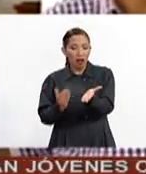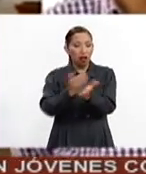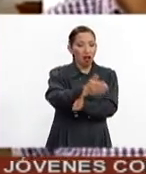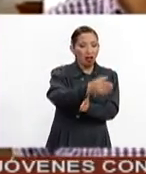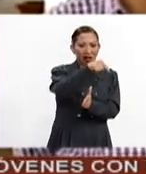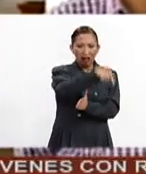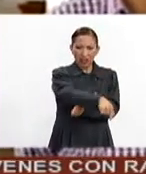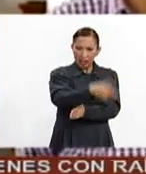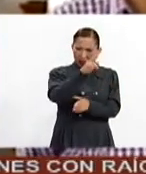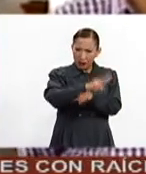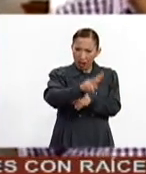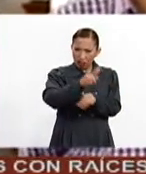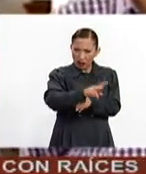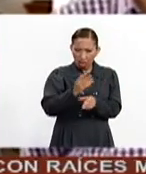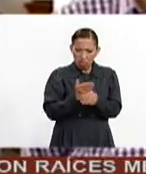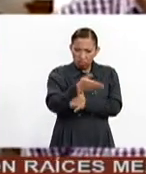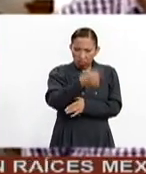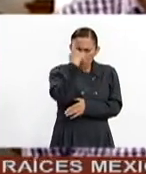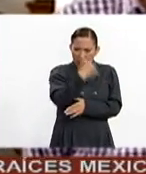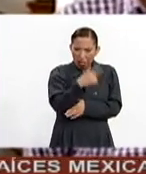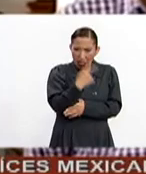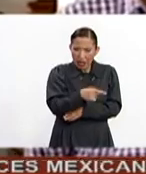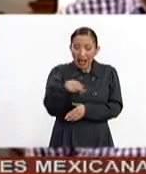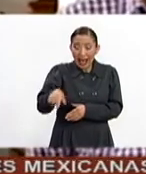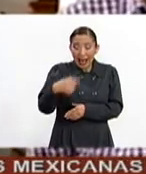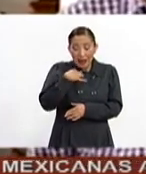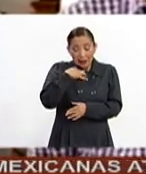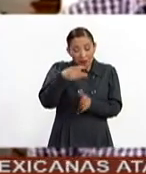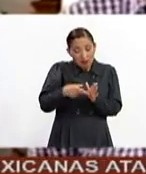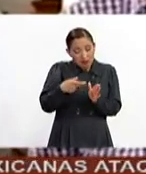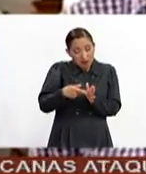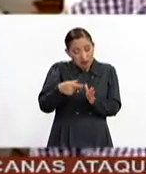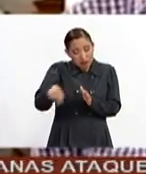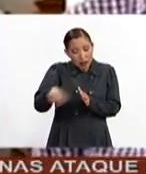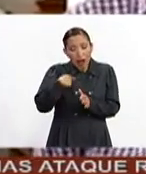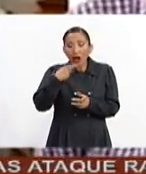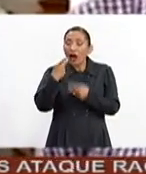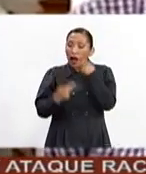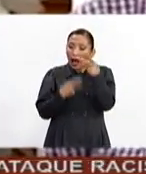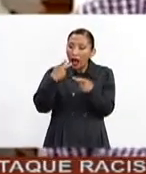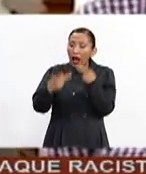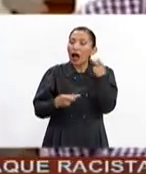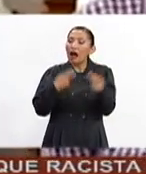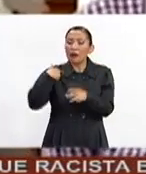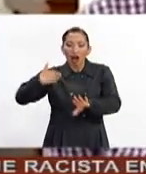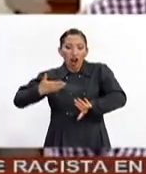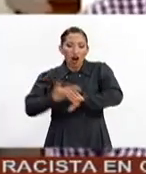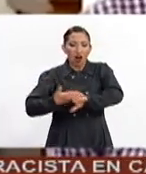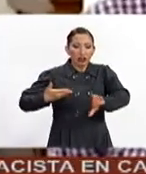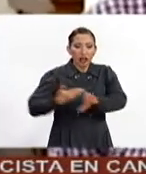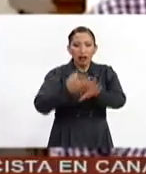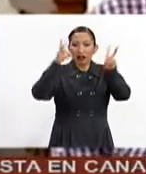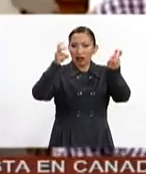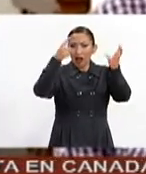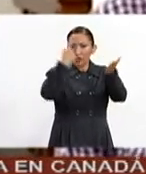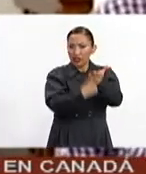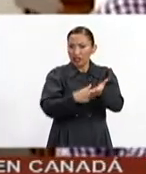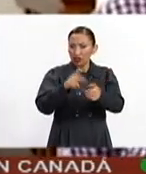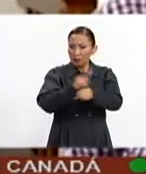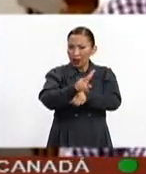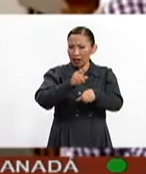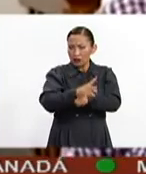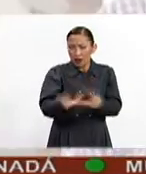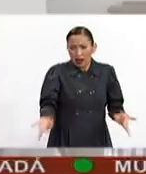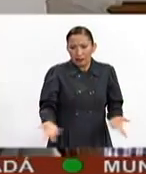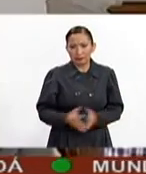de nuestro país, que en cada minuto están pronunciándose en contra de los asuntos internos que